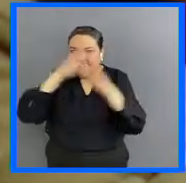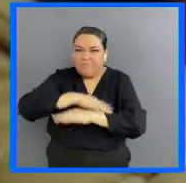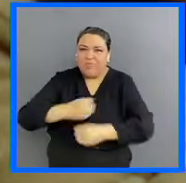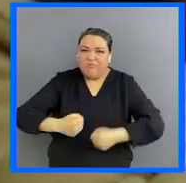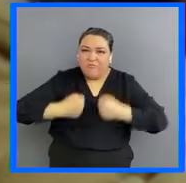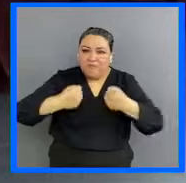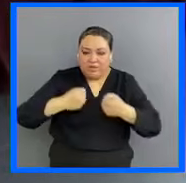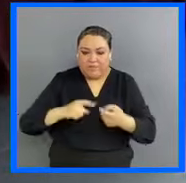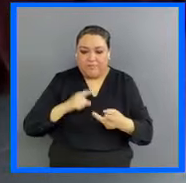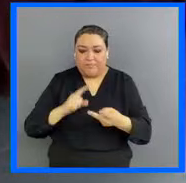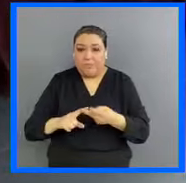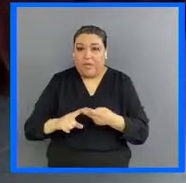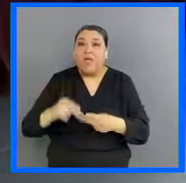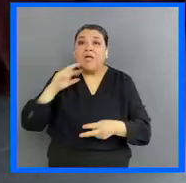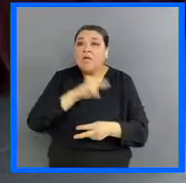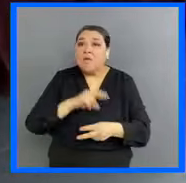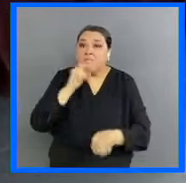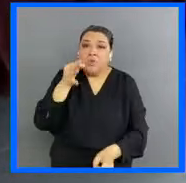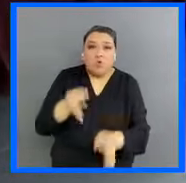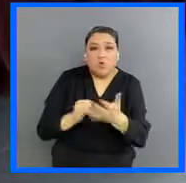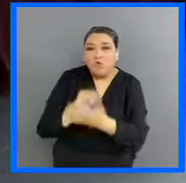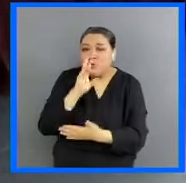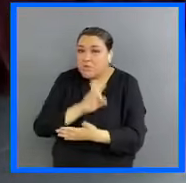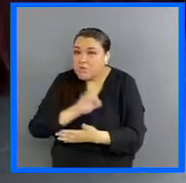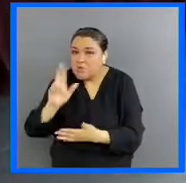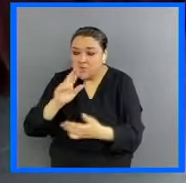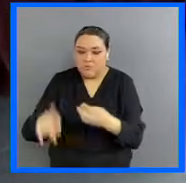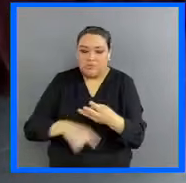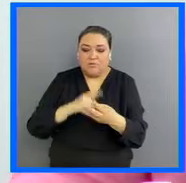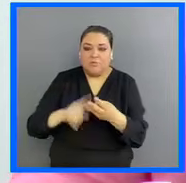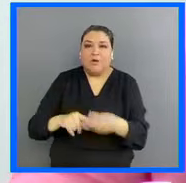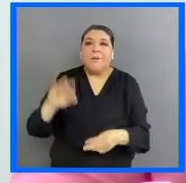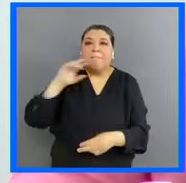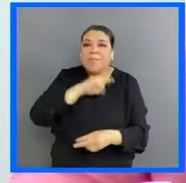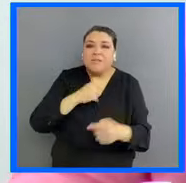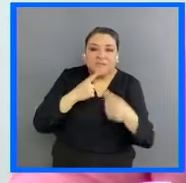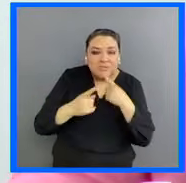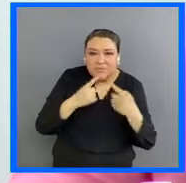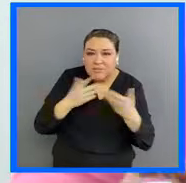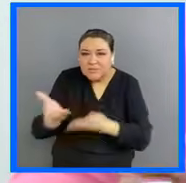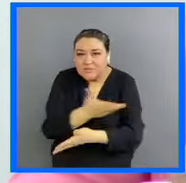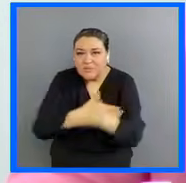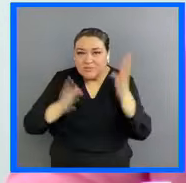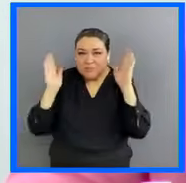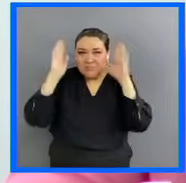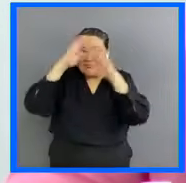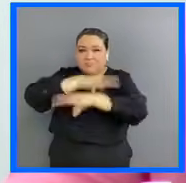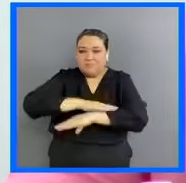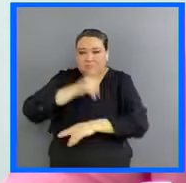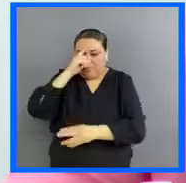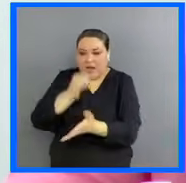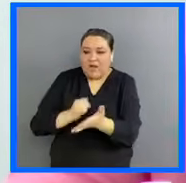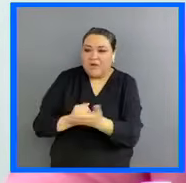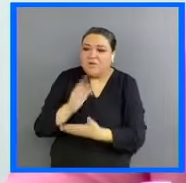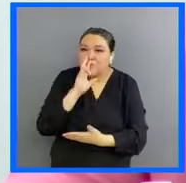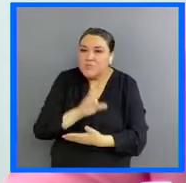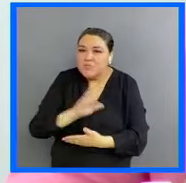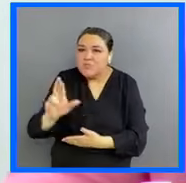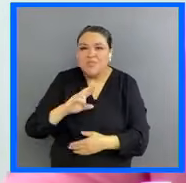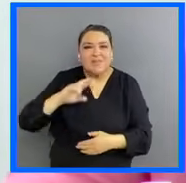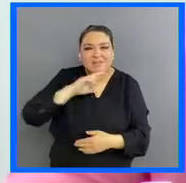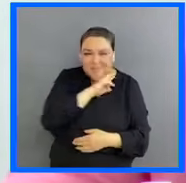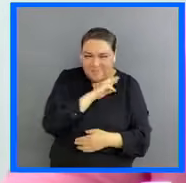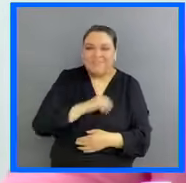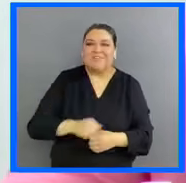ágiles y eficaces, así como consolidar el diálogo como eje para la resolución pacífica de conflictos de trabajo y